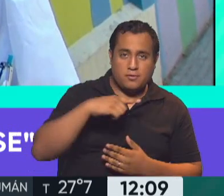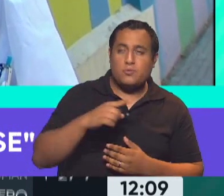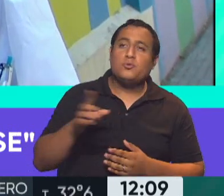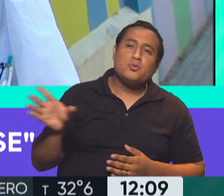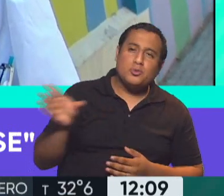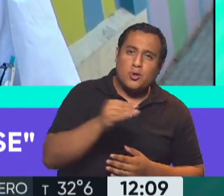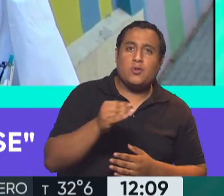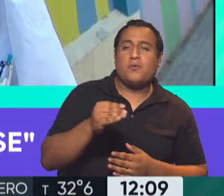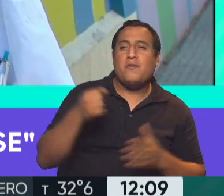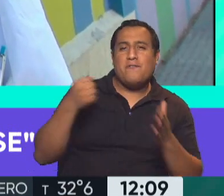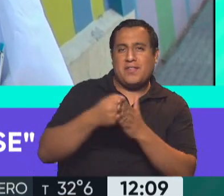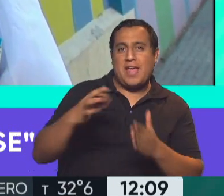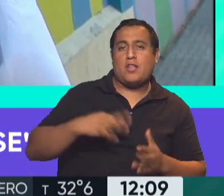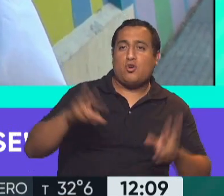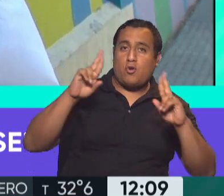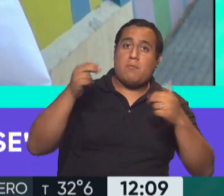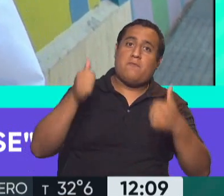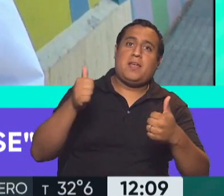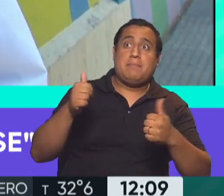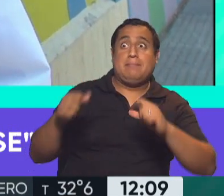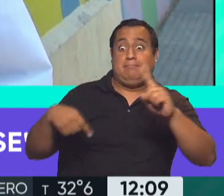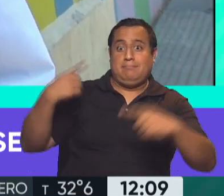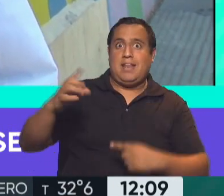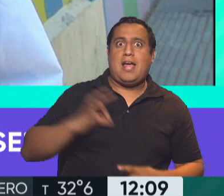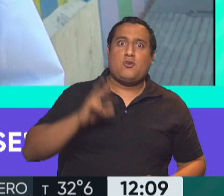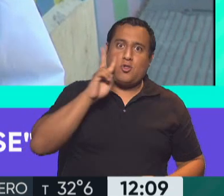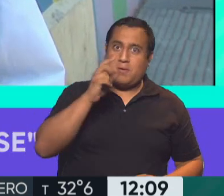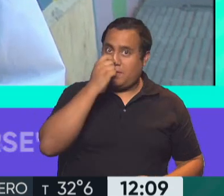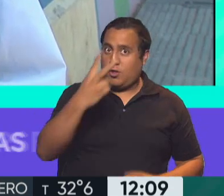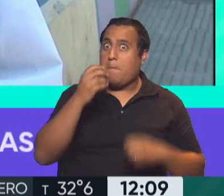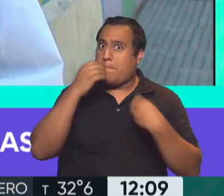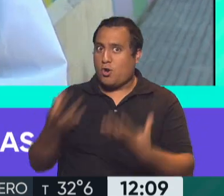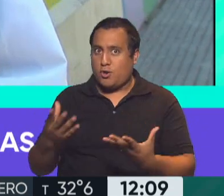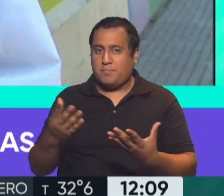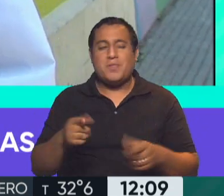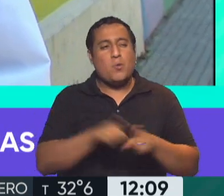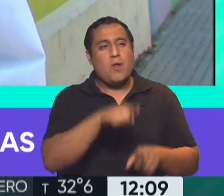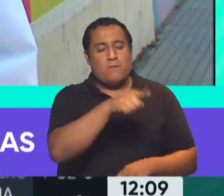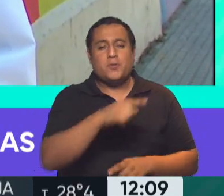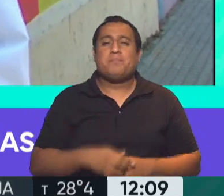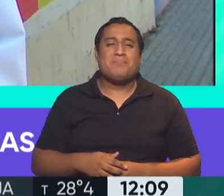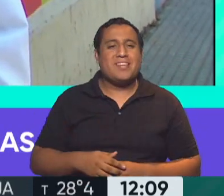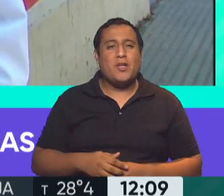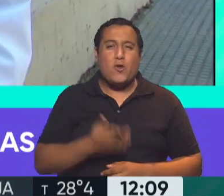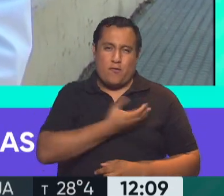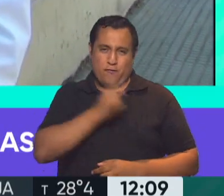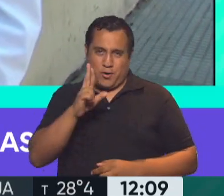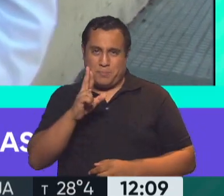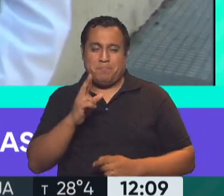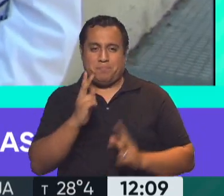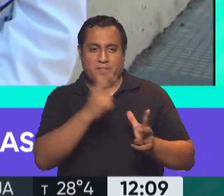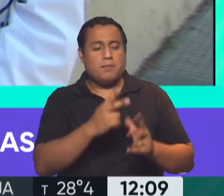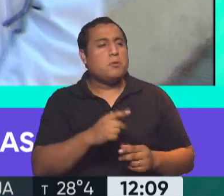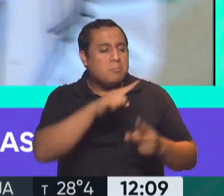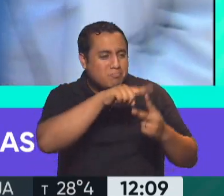todos un buen fin de año y un mejor 2022. Igualmente para usted. Flor. Muchas gracias, doctor López. Bueno, 2 cuestiones muy importantes